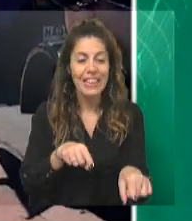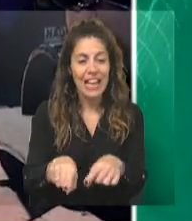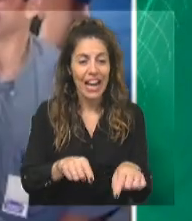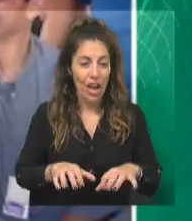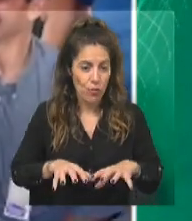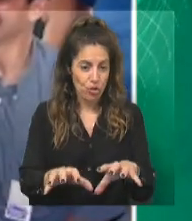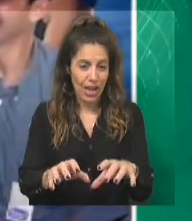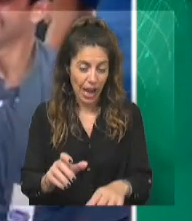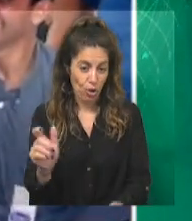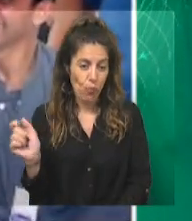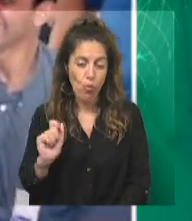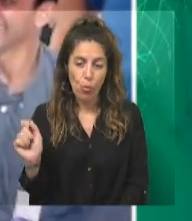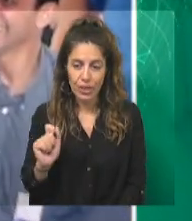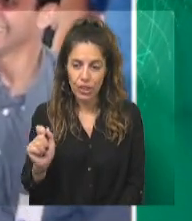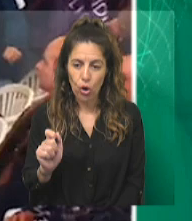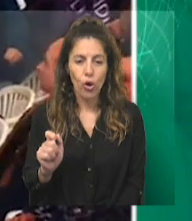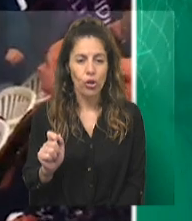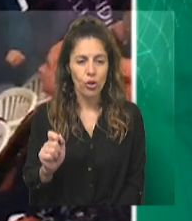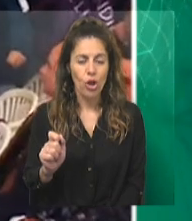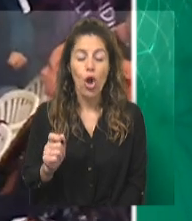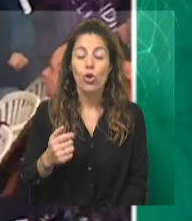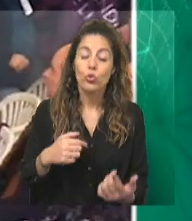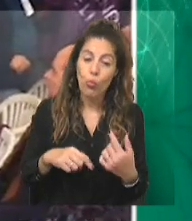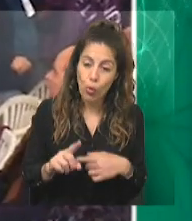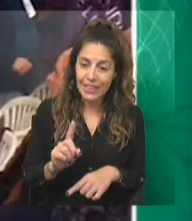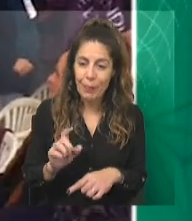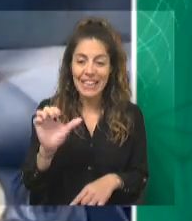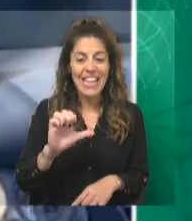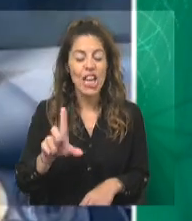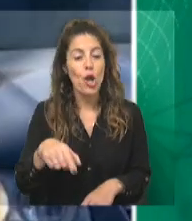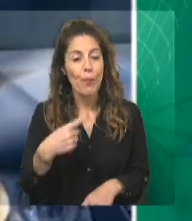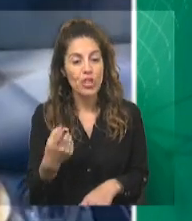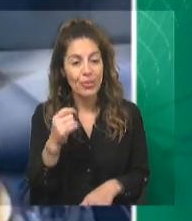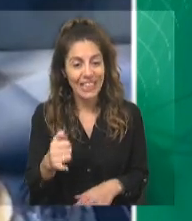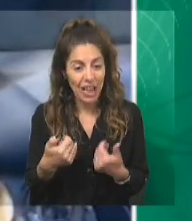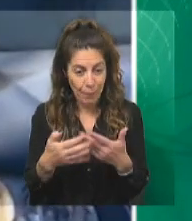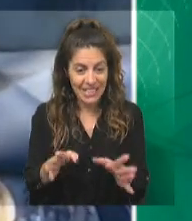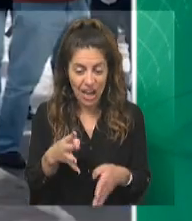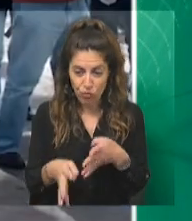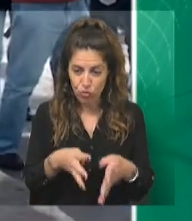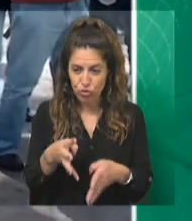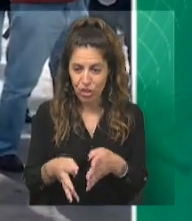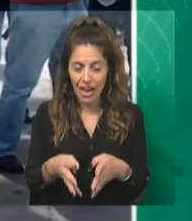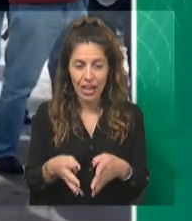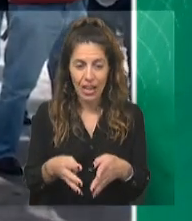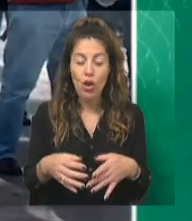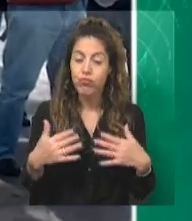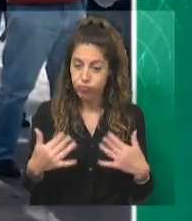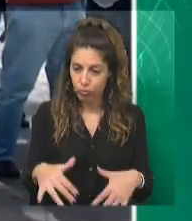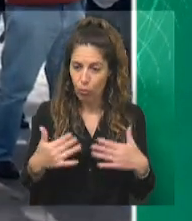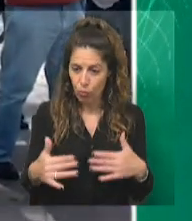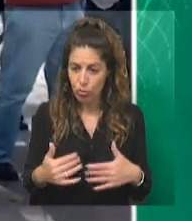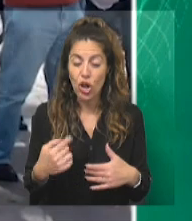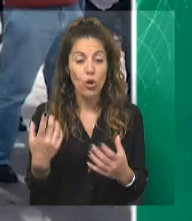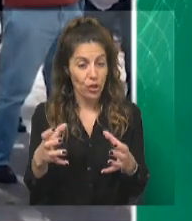funcionariado público que supuestamente en enero próximo tiene que entrar en vigencia que costó mucho le costó mucho a